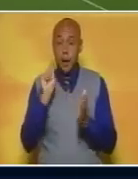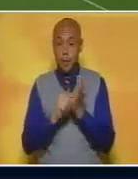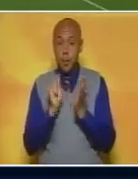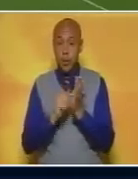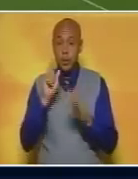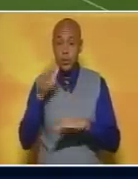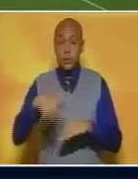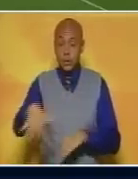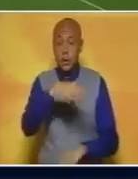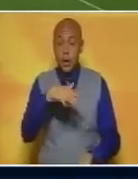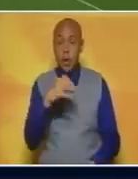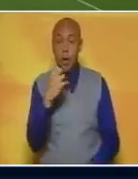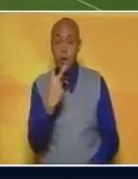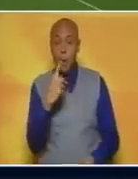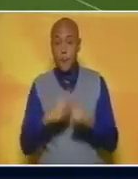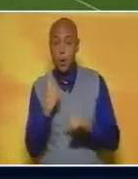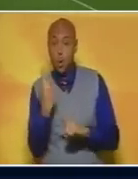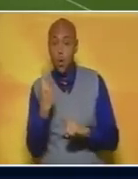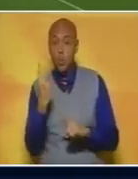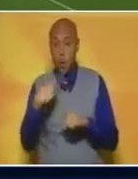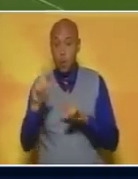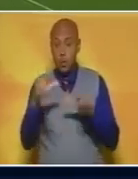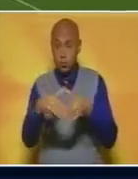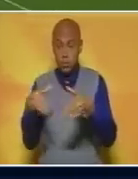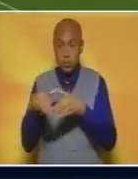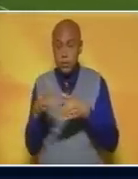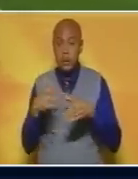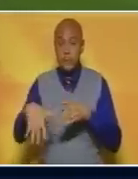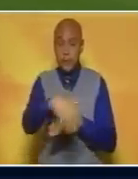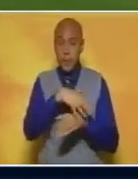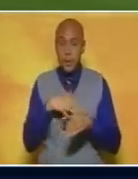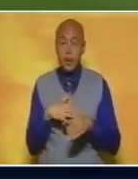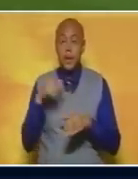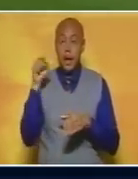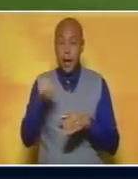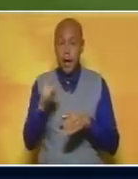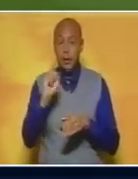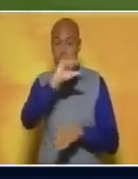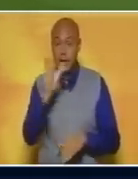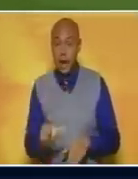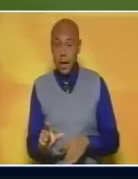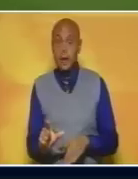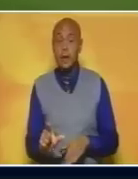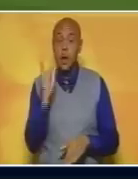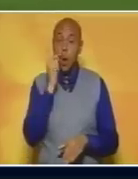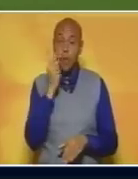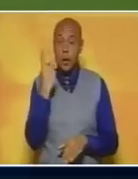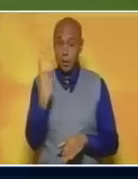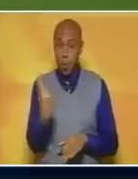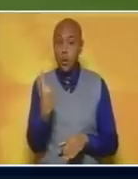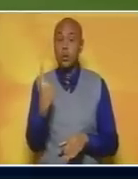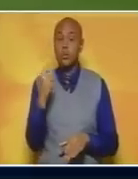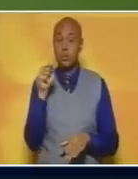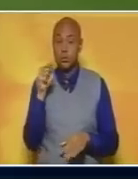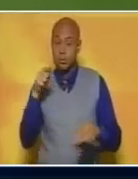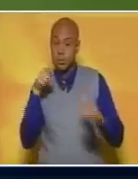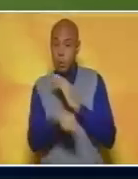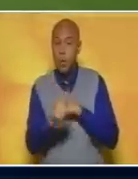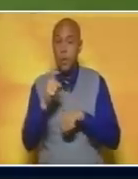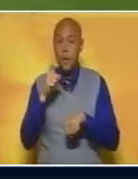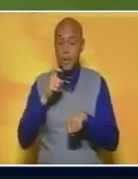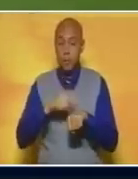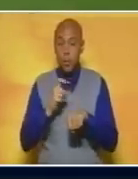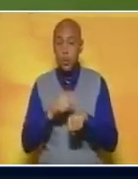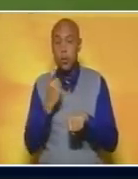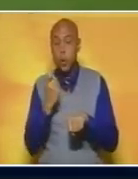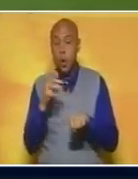Atalanta de Bérgamo 2-1 en el estadio Artemio Franchi de Florencia. Patrick Cutrone adelantó al elenco